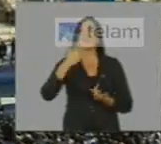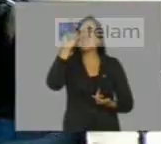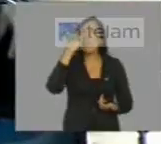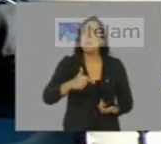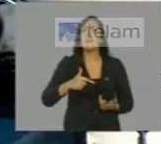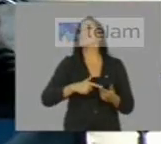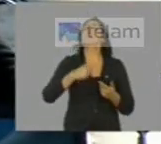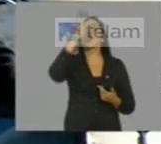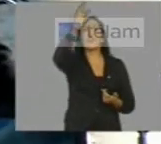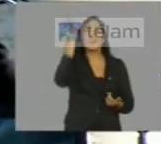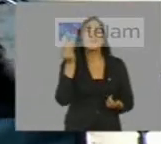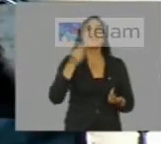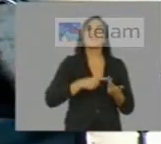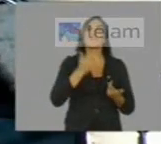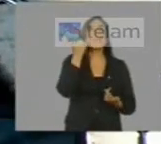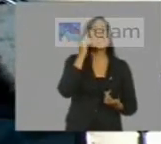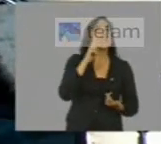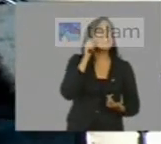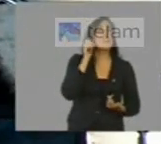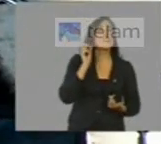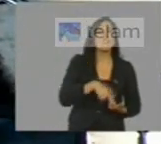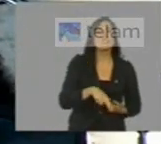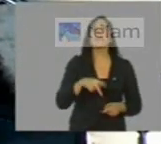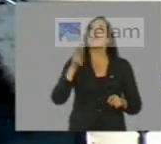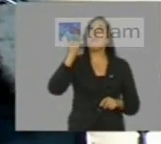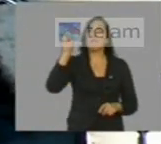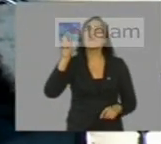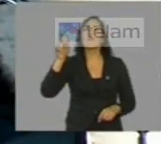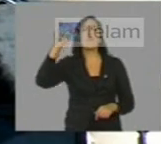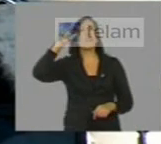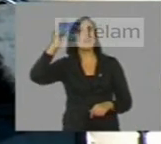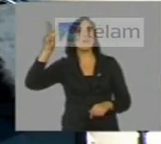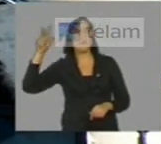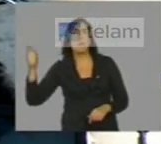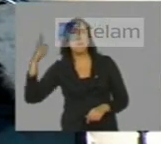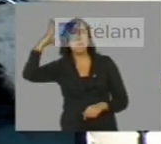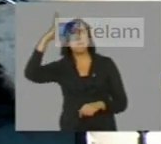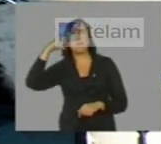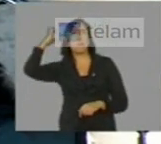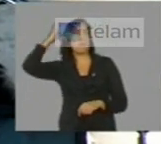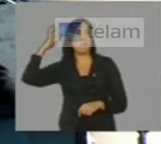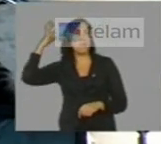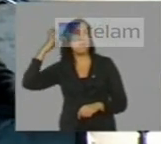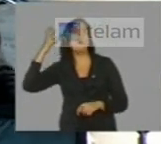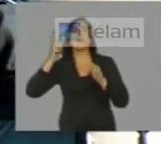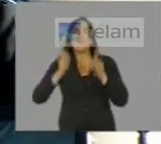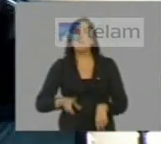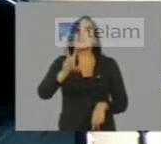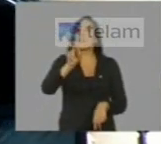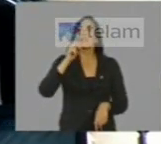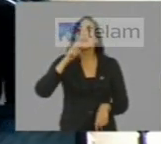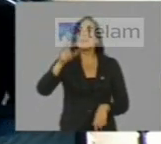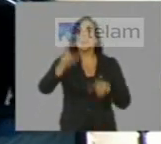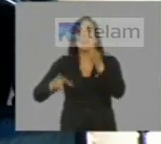con Irigoyen, es con Perón, es con Eva, es con los más de 30.000 desaparecidos en la